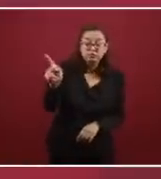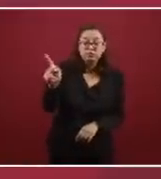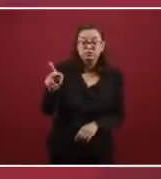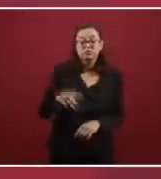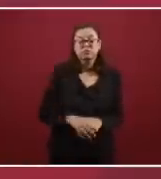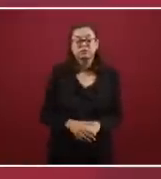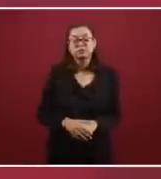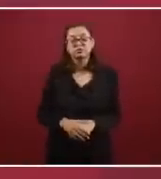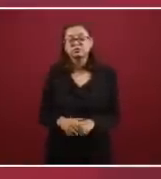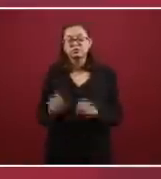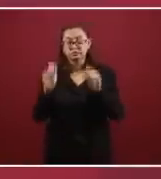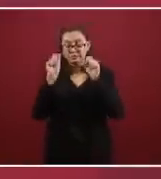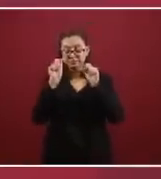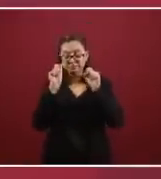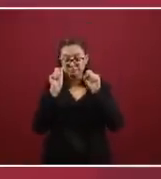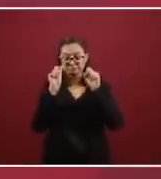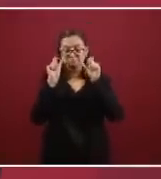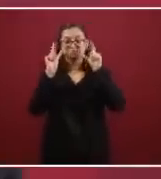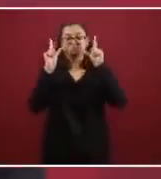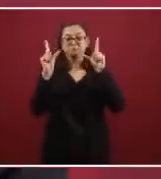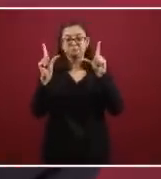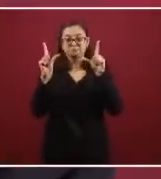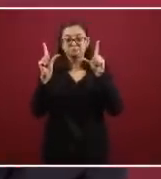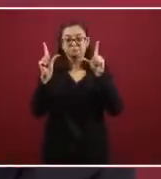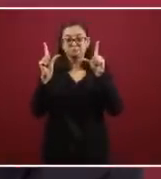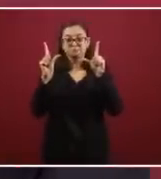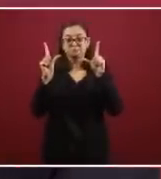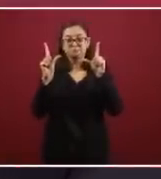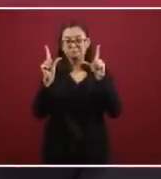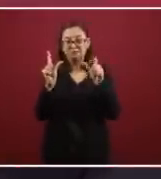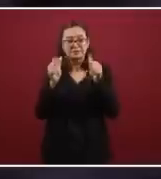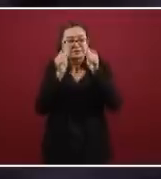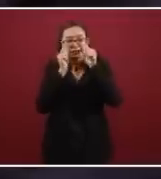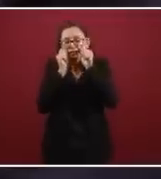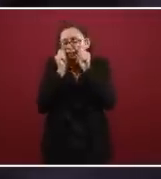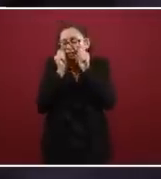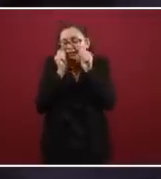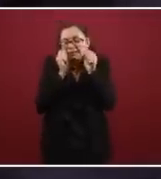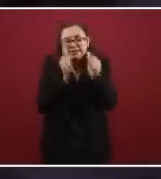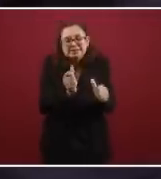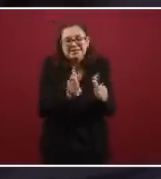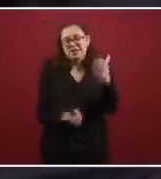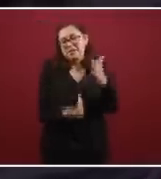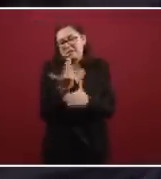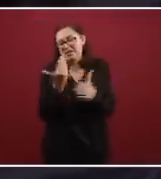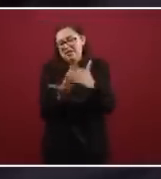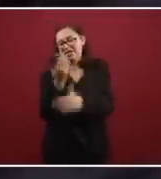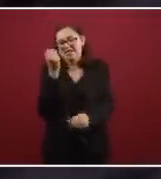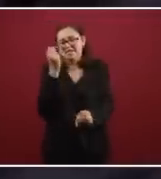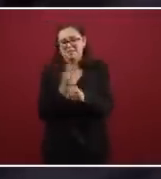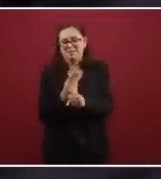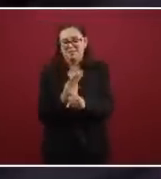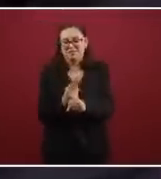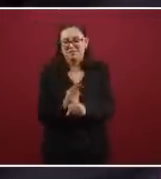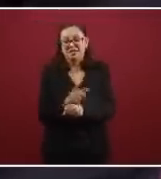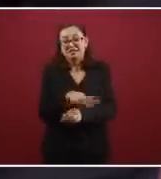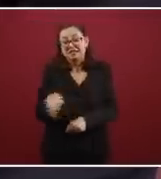me levanto o no me pierdo las mañaneras, porque no sé por qué le llaman